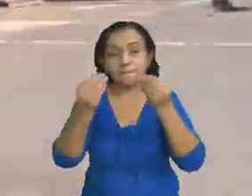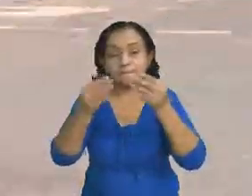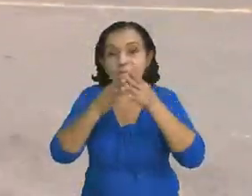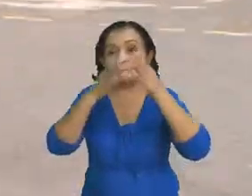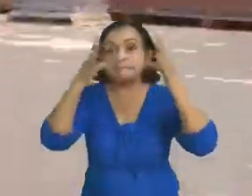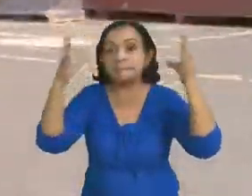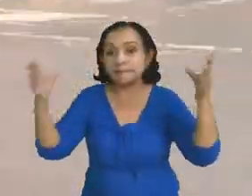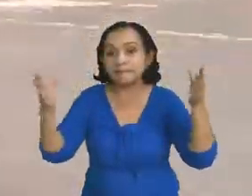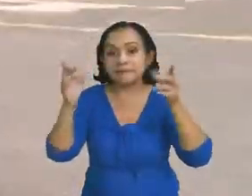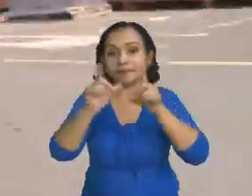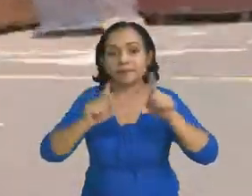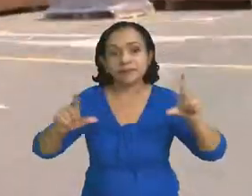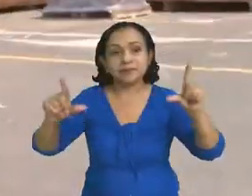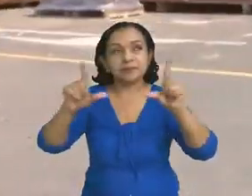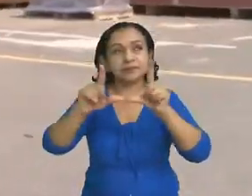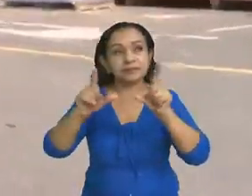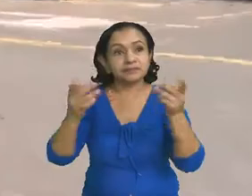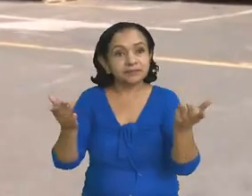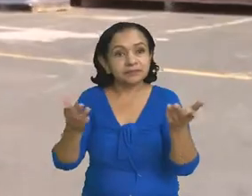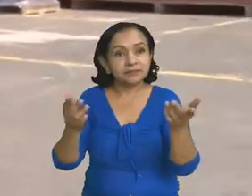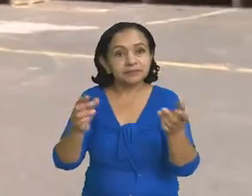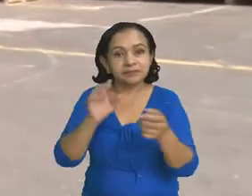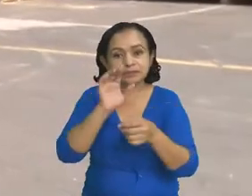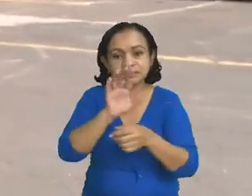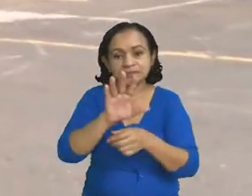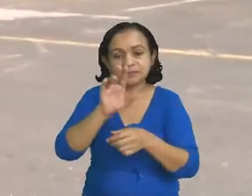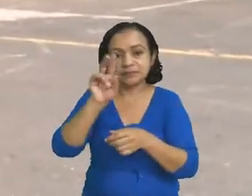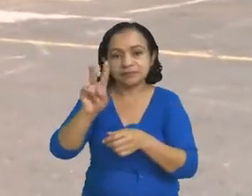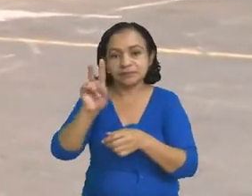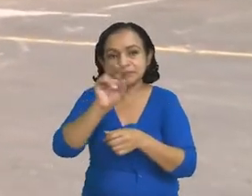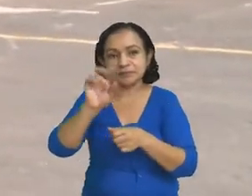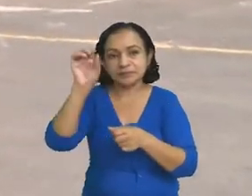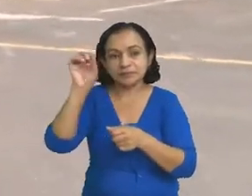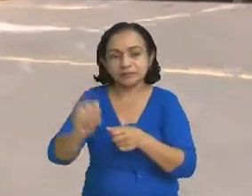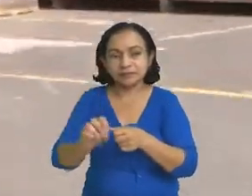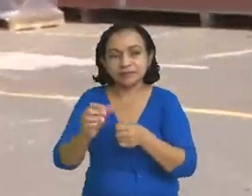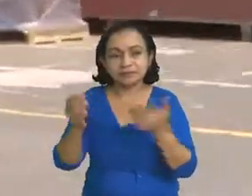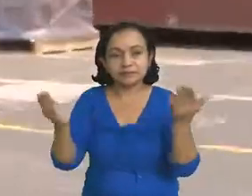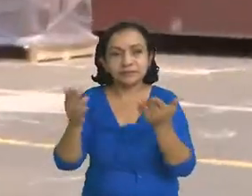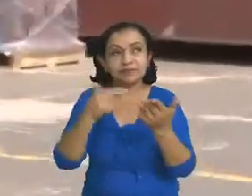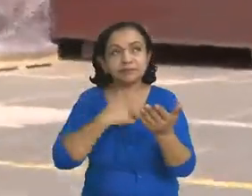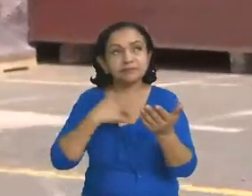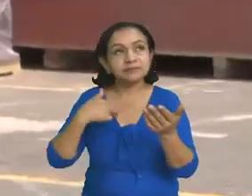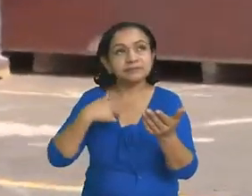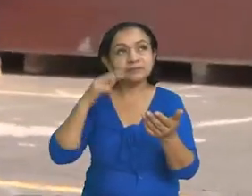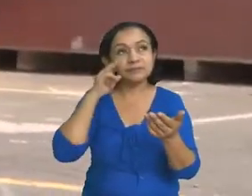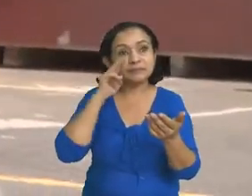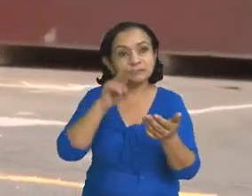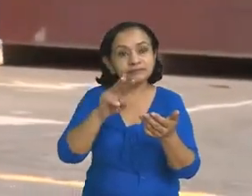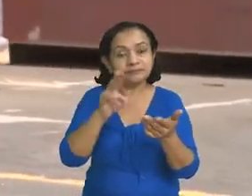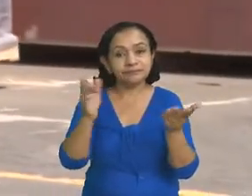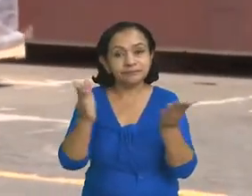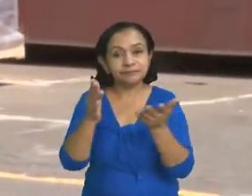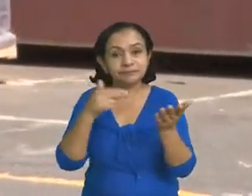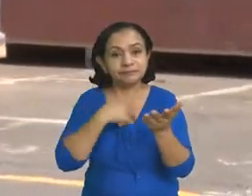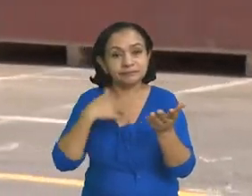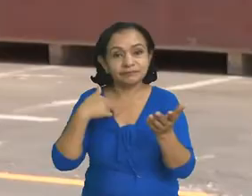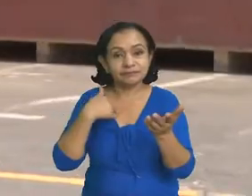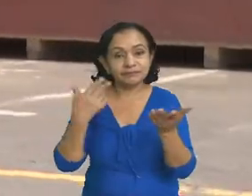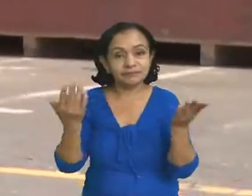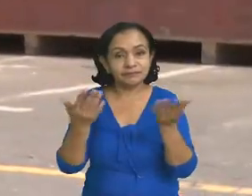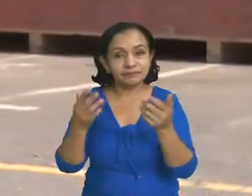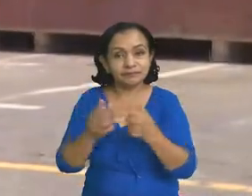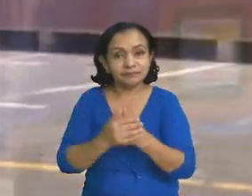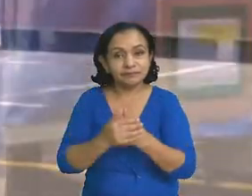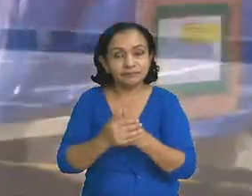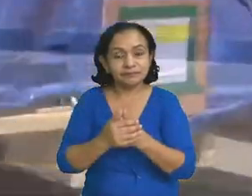extensa. Sin duda alguna, 52% del territorio ve usted nada más ahí. Ahí en esas tres, las dos regiones